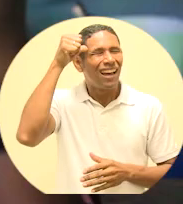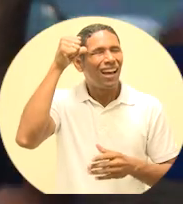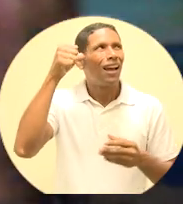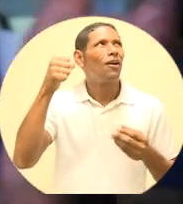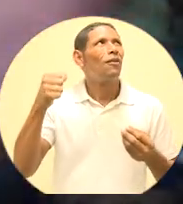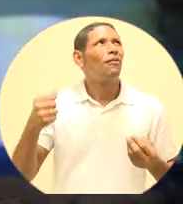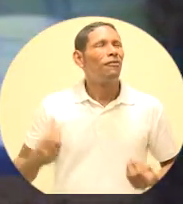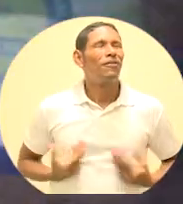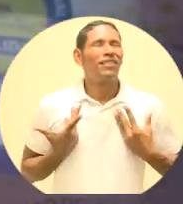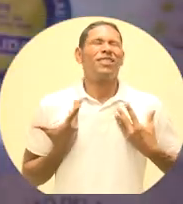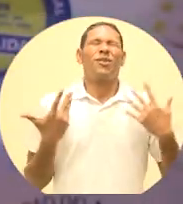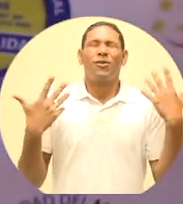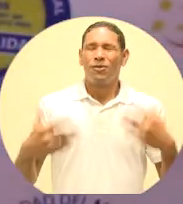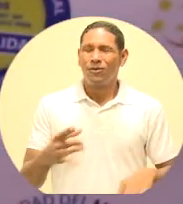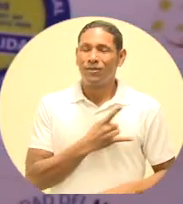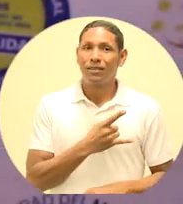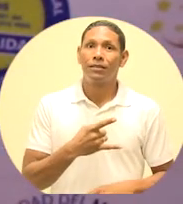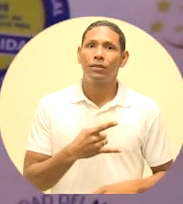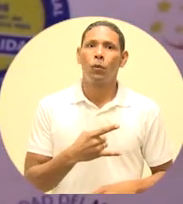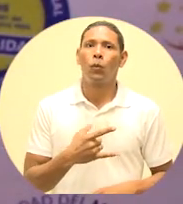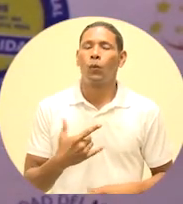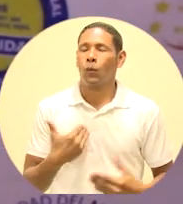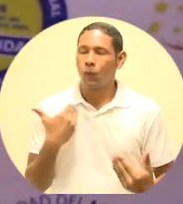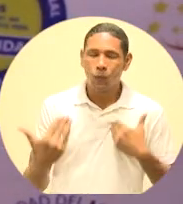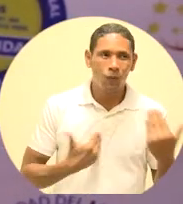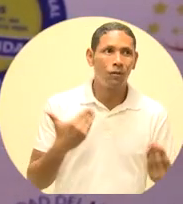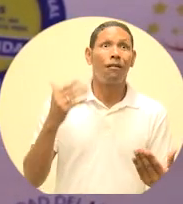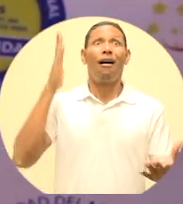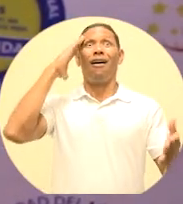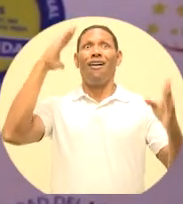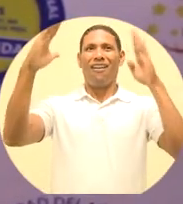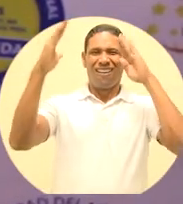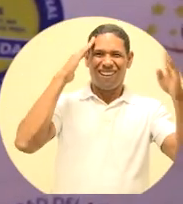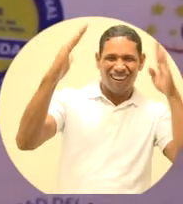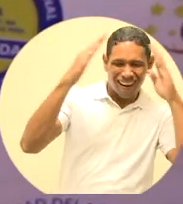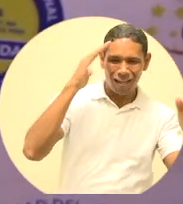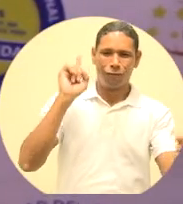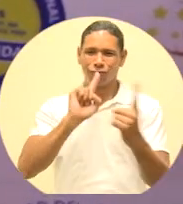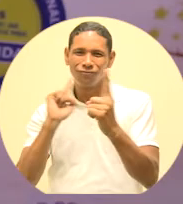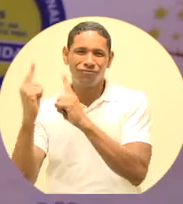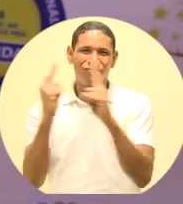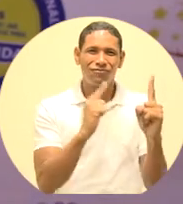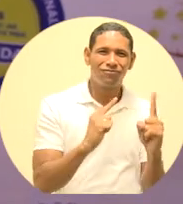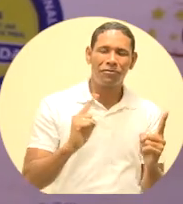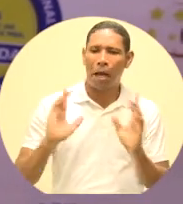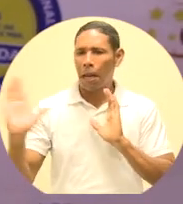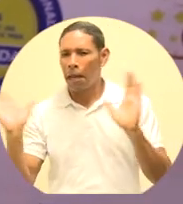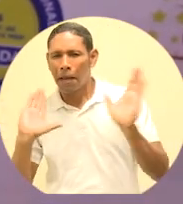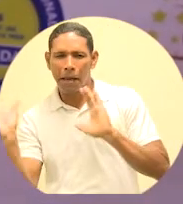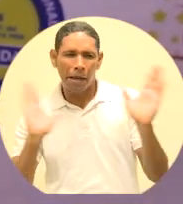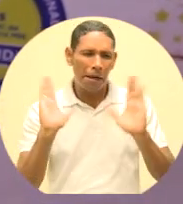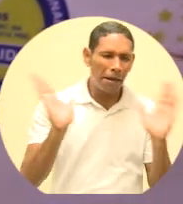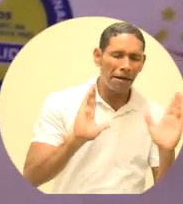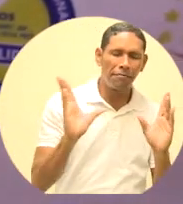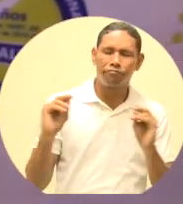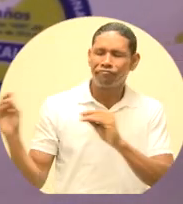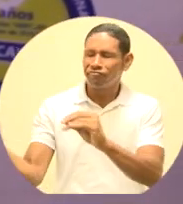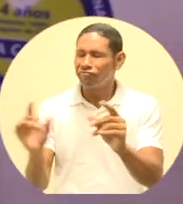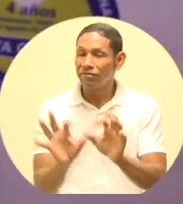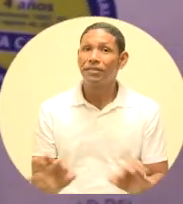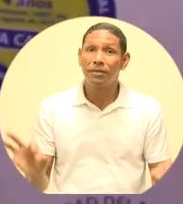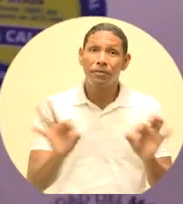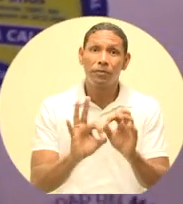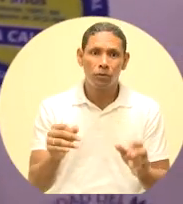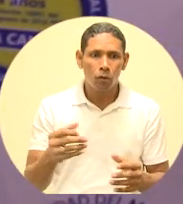vivir de la institución. Un espacio alegre donde hemos podido conversar con muchos de ellos, donde también nos han podido ayudar